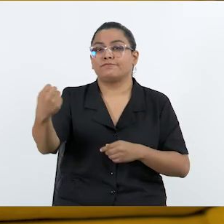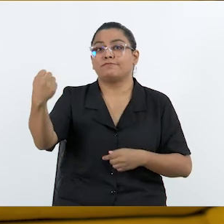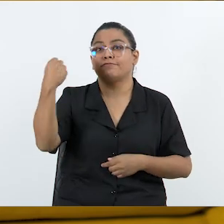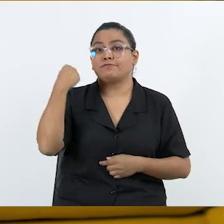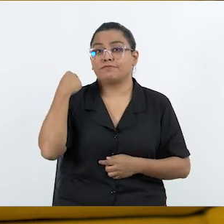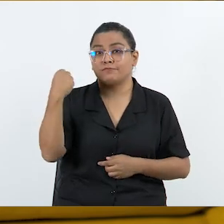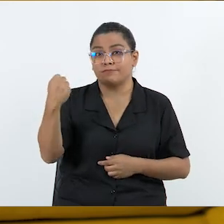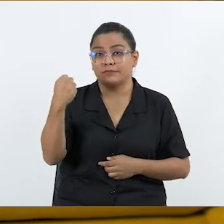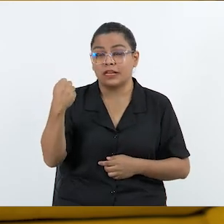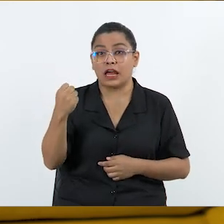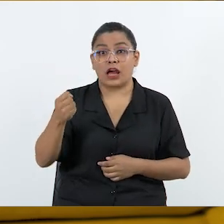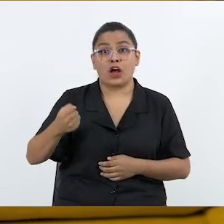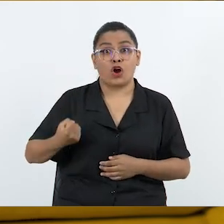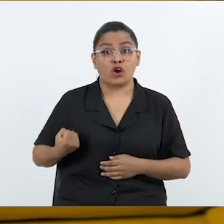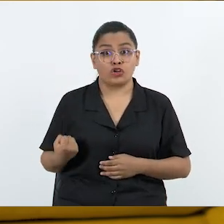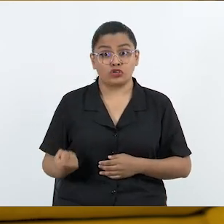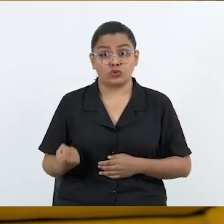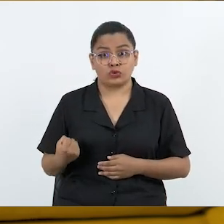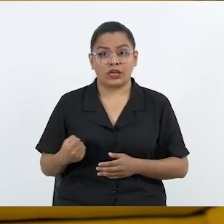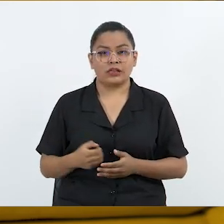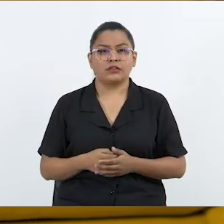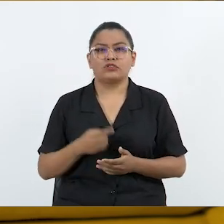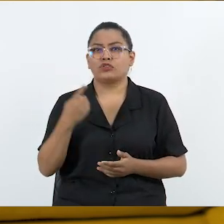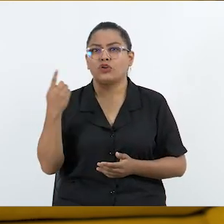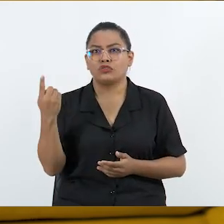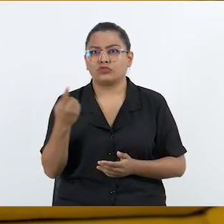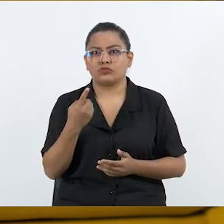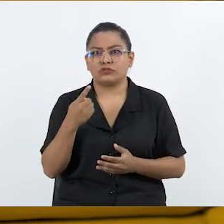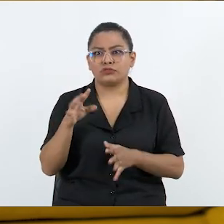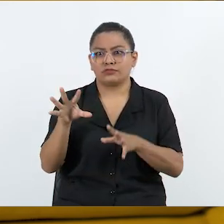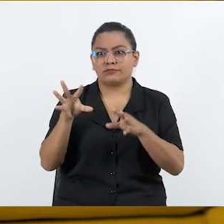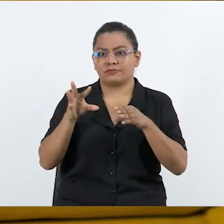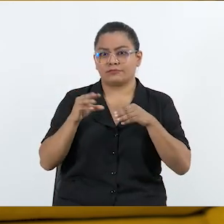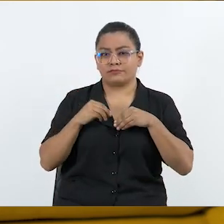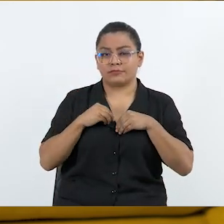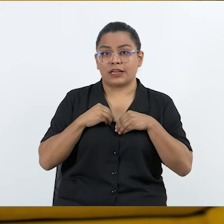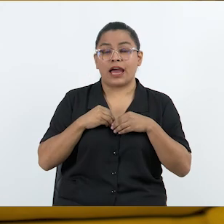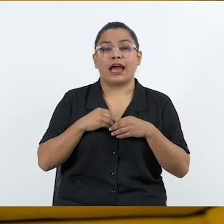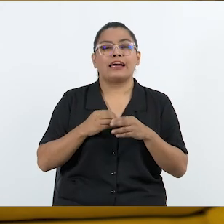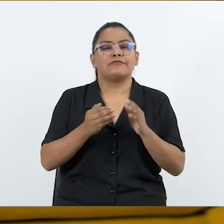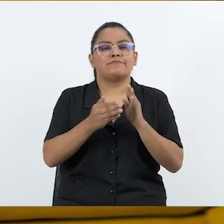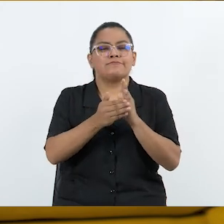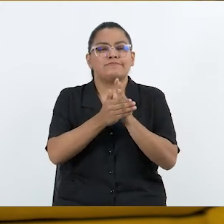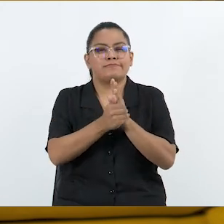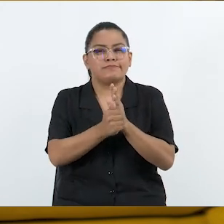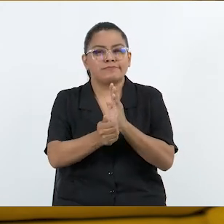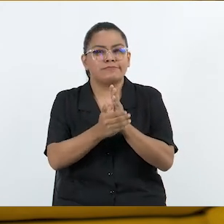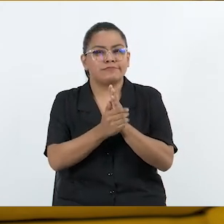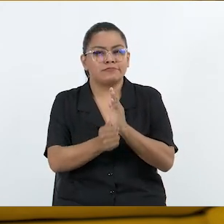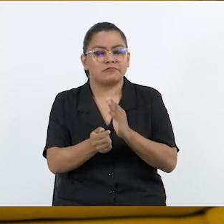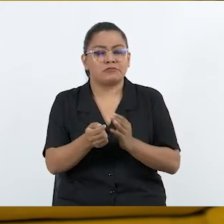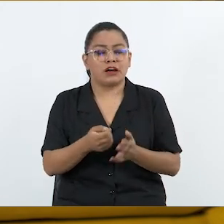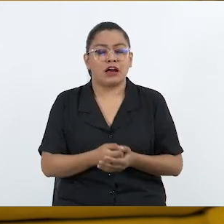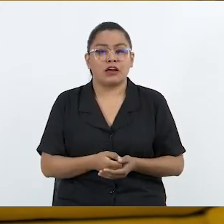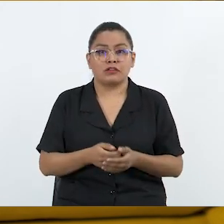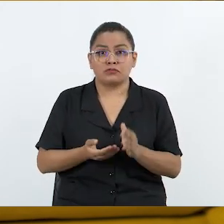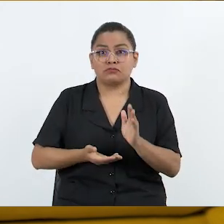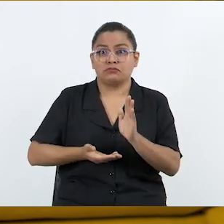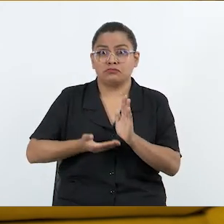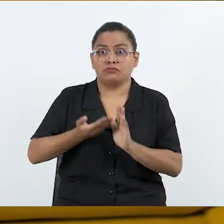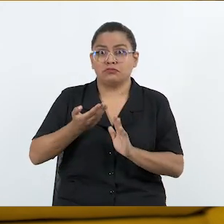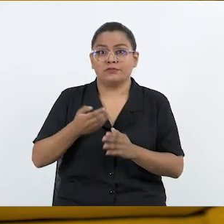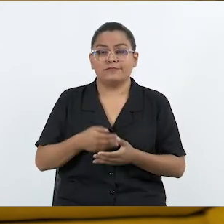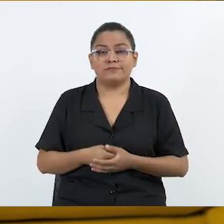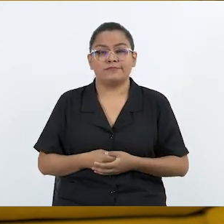importante el estudiante, quien aparte de construirlo, es capaz de identificar las capacidades que éste